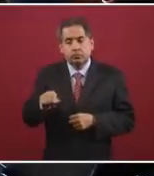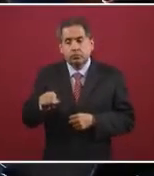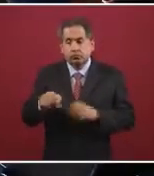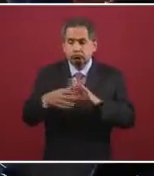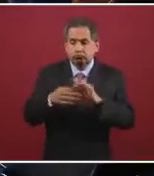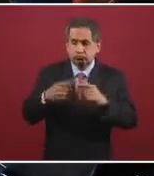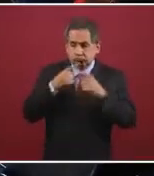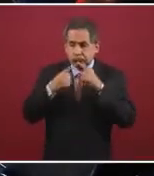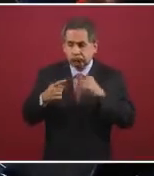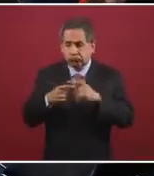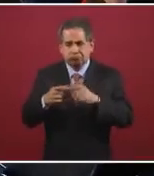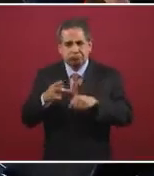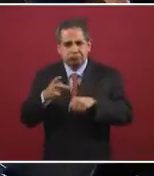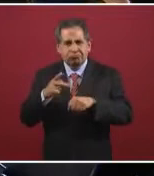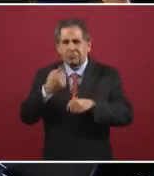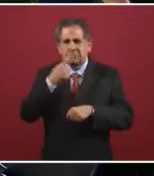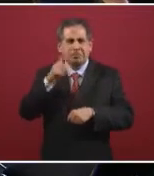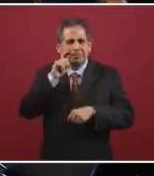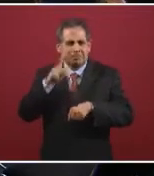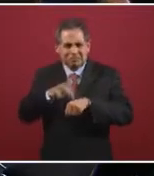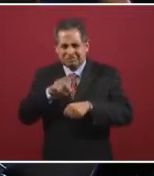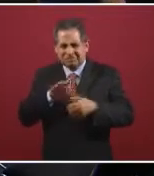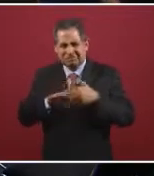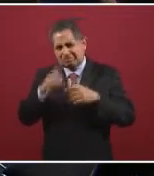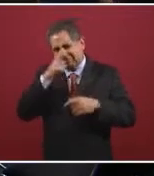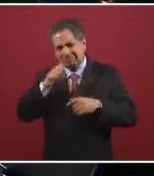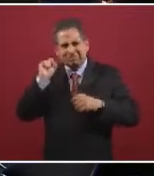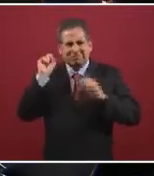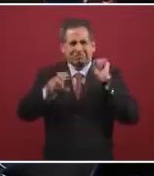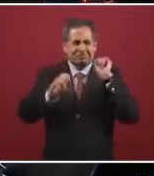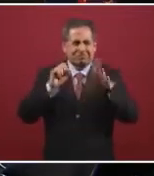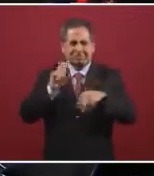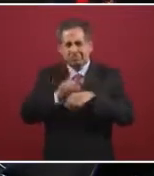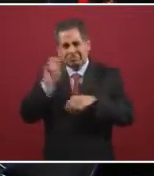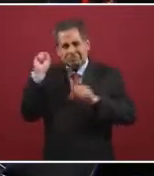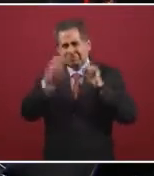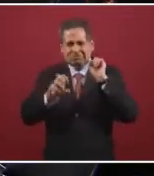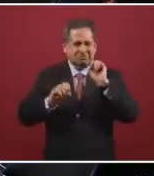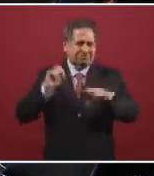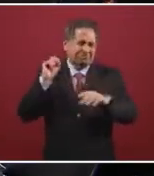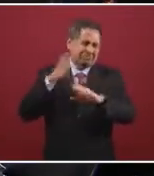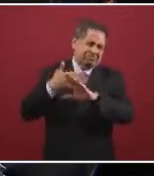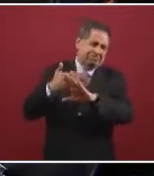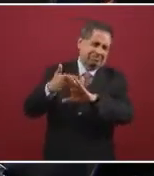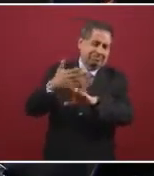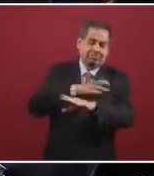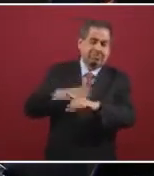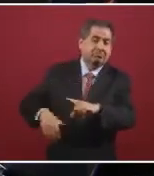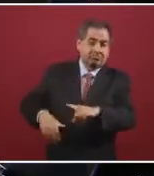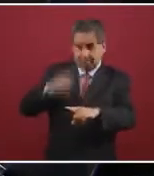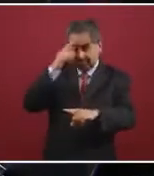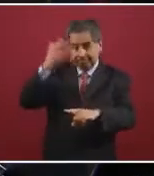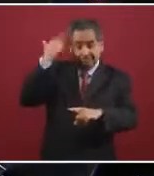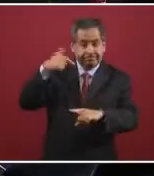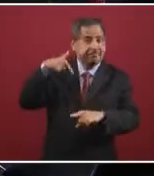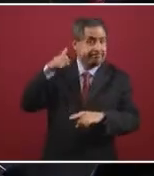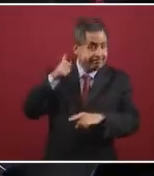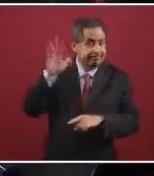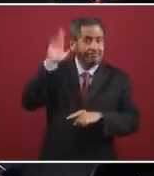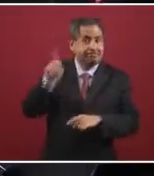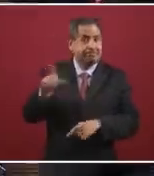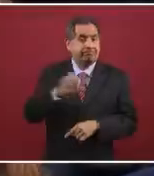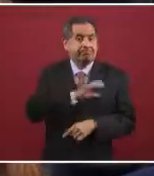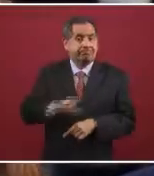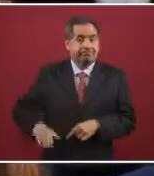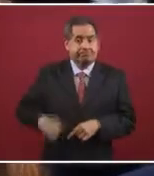lanzaron tomates podridos y huevos podridos. El pueblo estaba cansado en la campaña política del